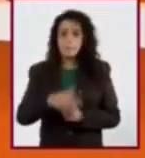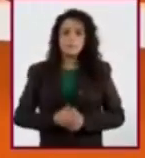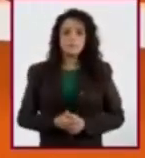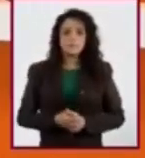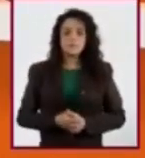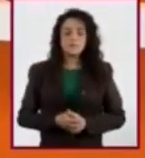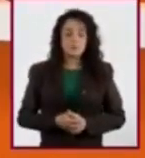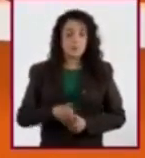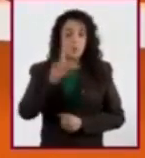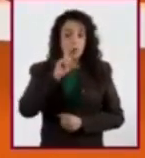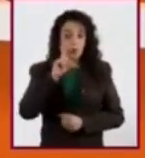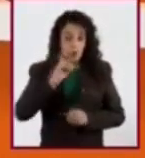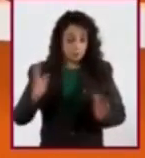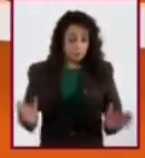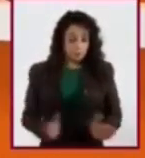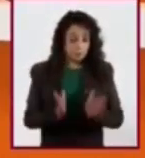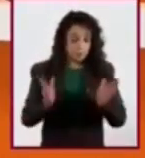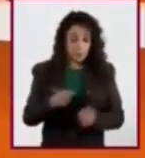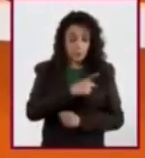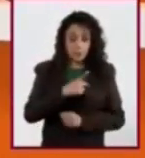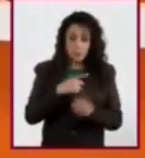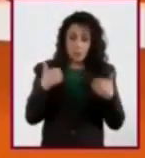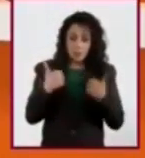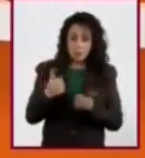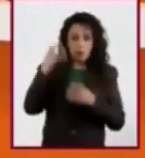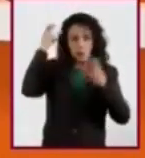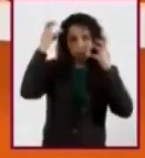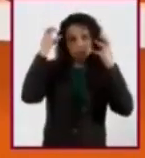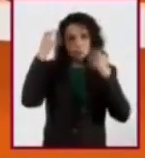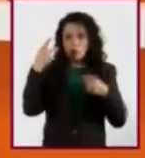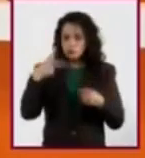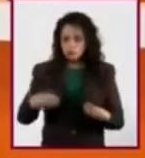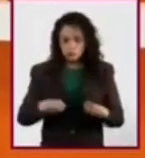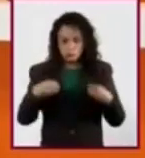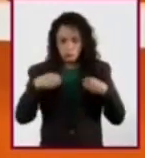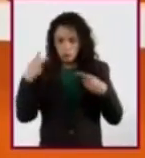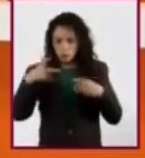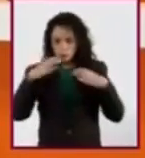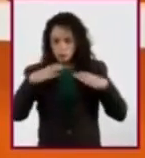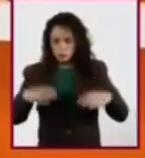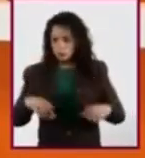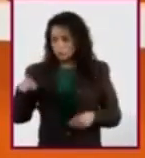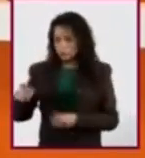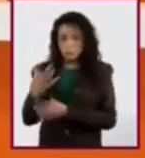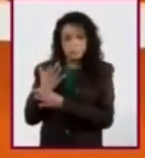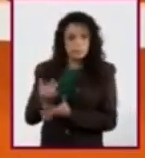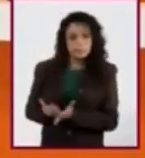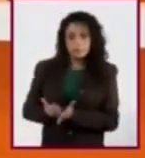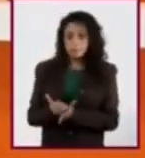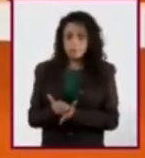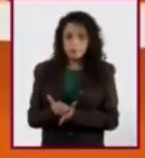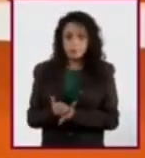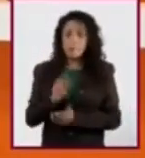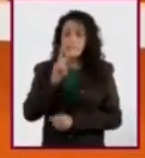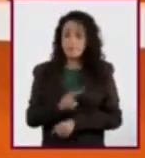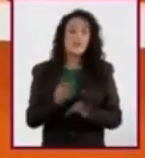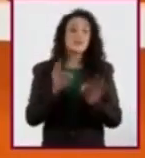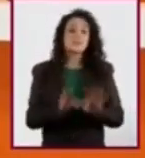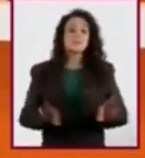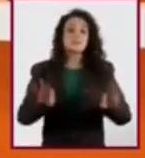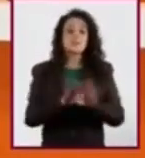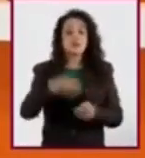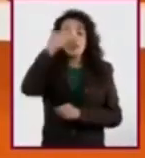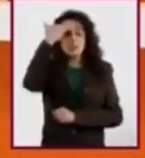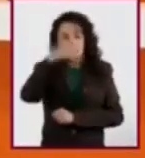que la mujer reflexione sobre la posesión de su cuerpo y su vida. Es necesario saber que, además de lo que ustedes pueden